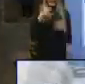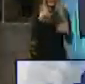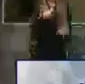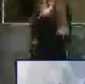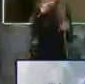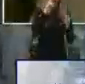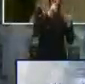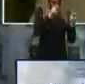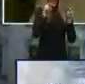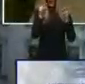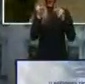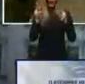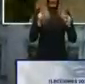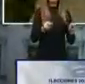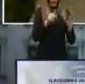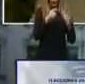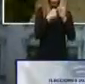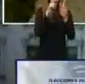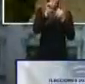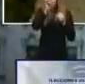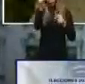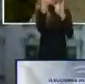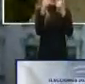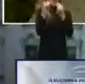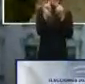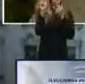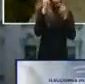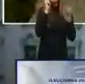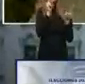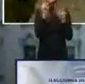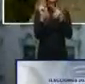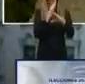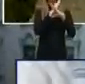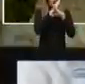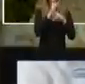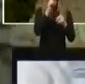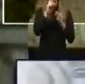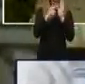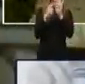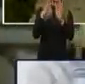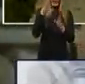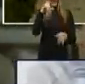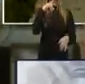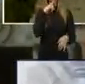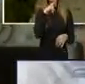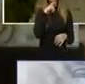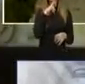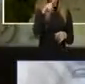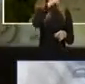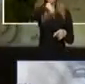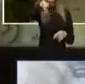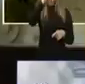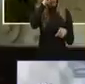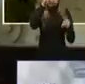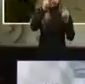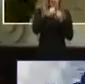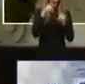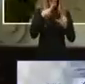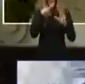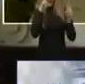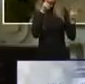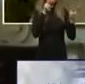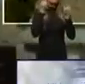colocados en el otro lado de lo que es la Plaza del Obelisco. Ellos también estuvieron ahí pendientes